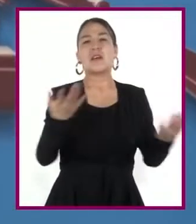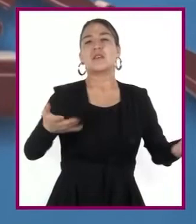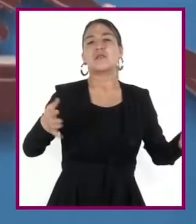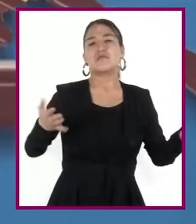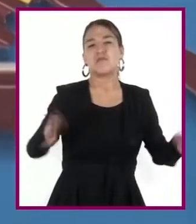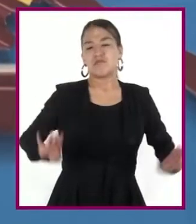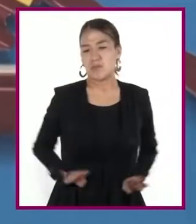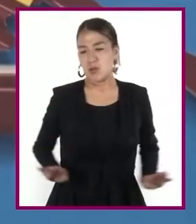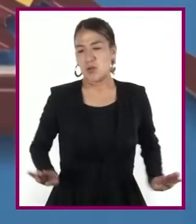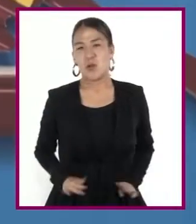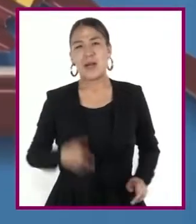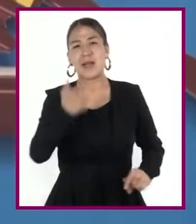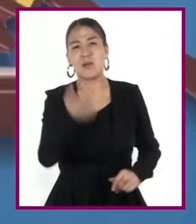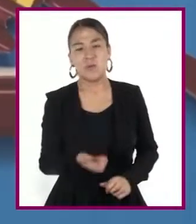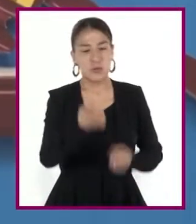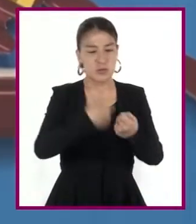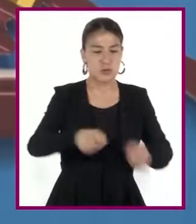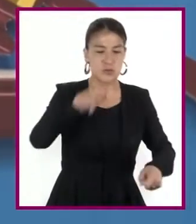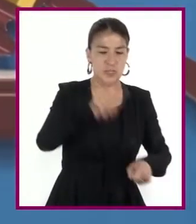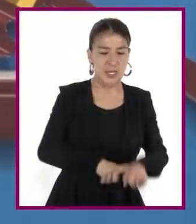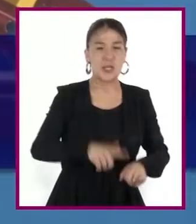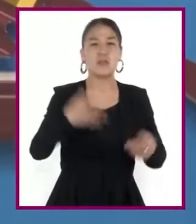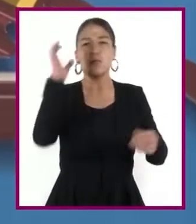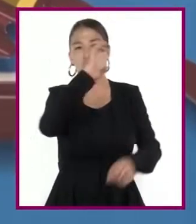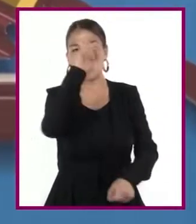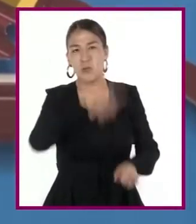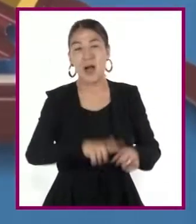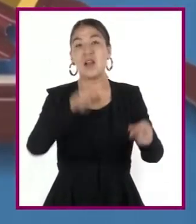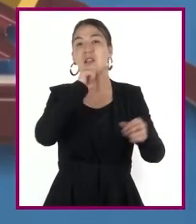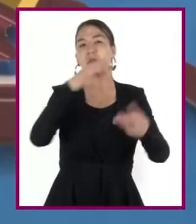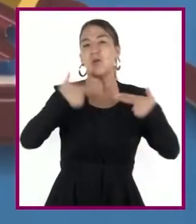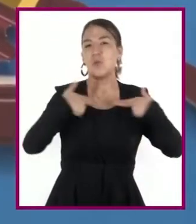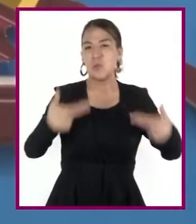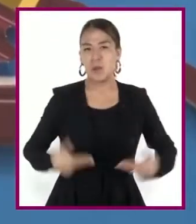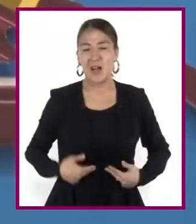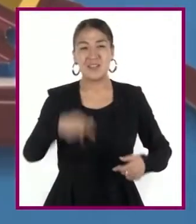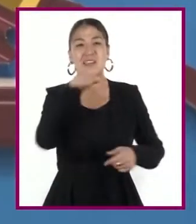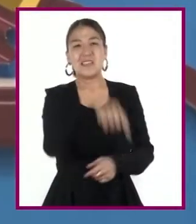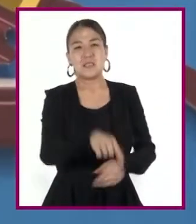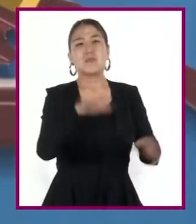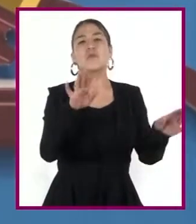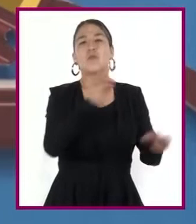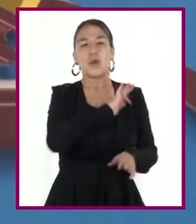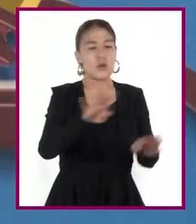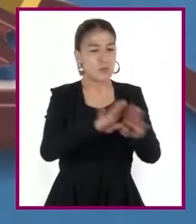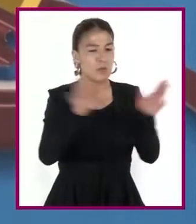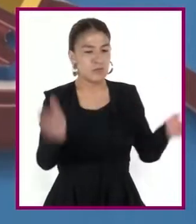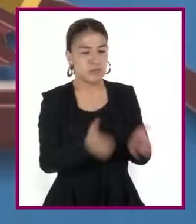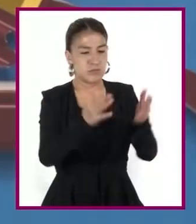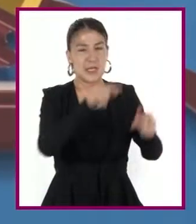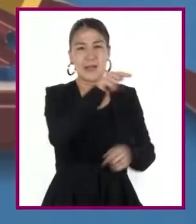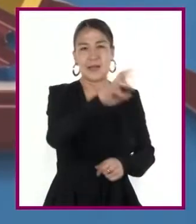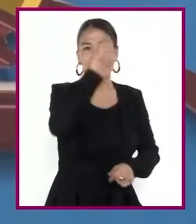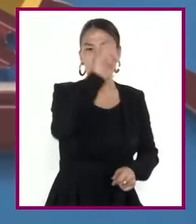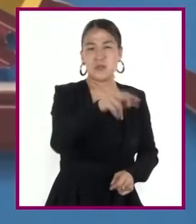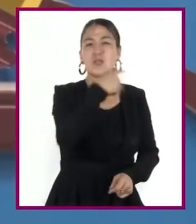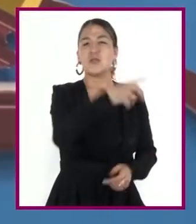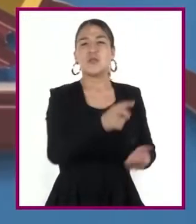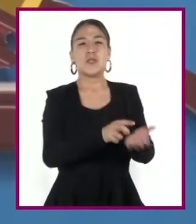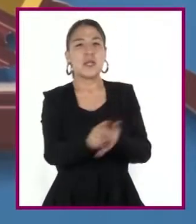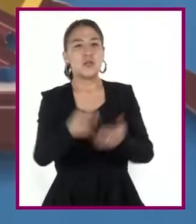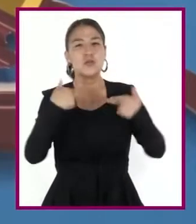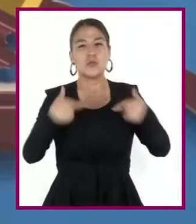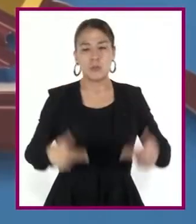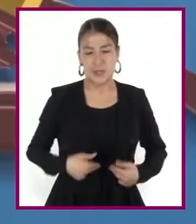económico, social, cultural o humanitario, y promover e incentivar el respeto por los derechos humanos y